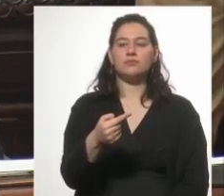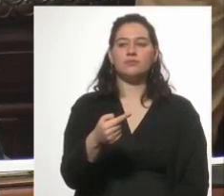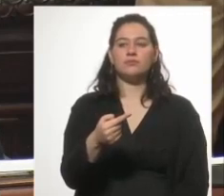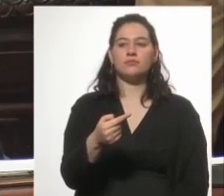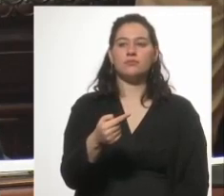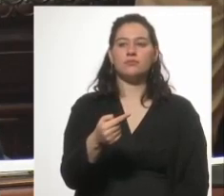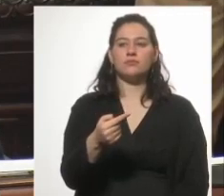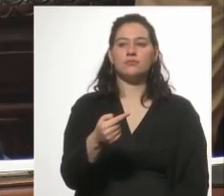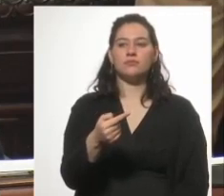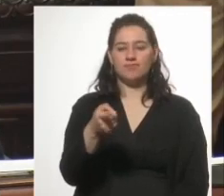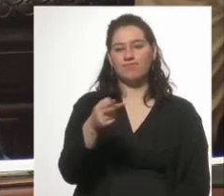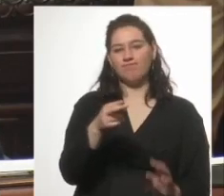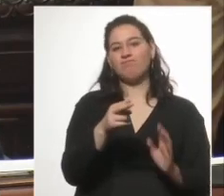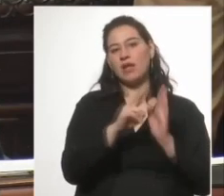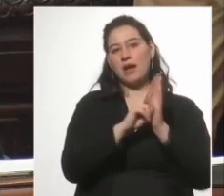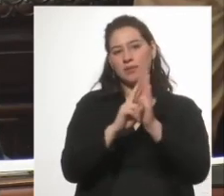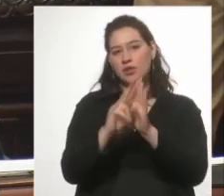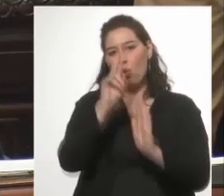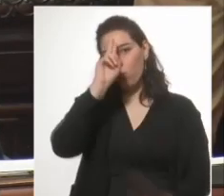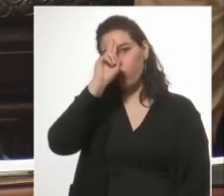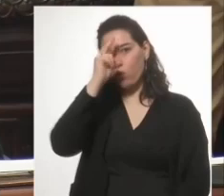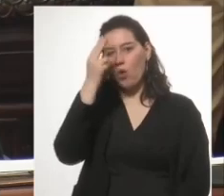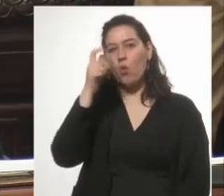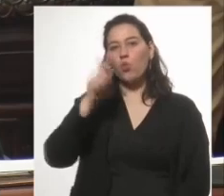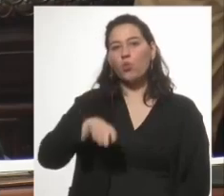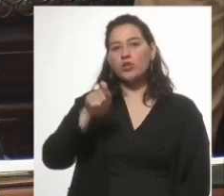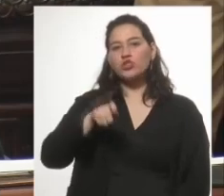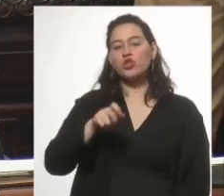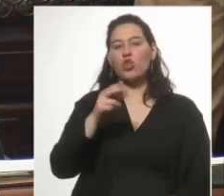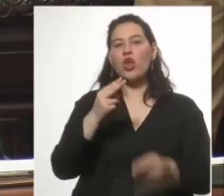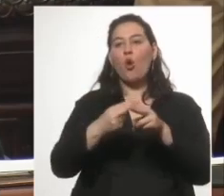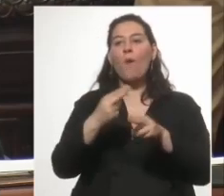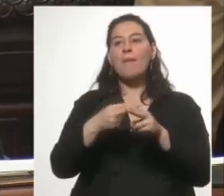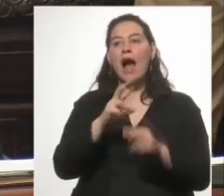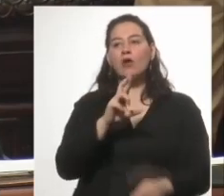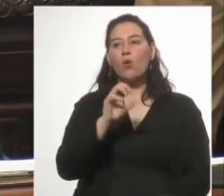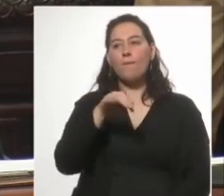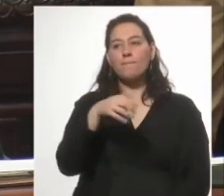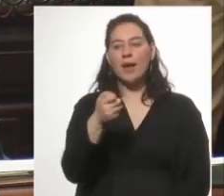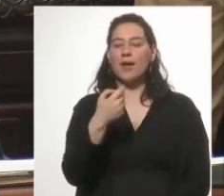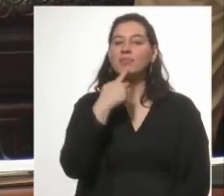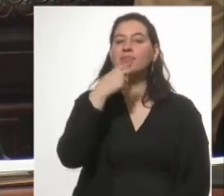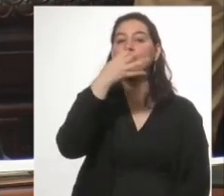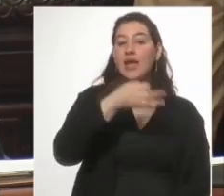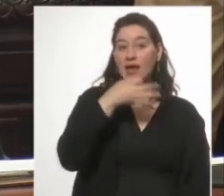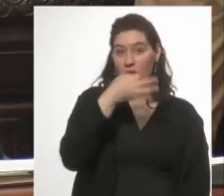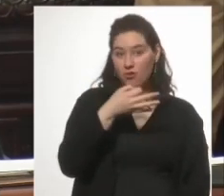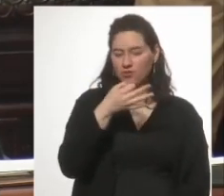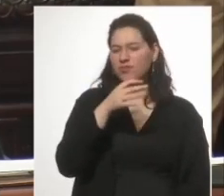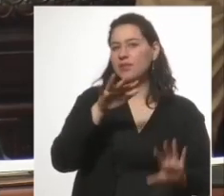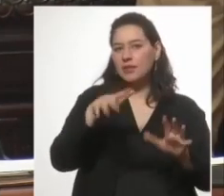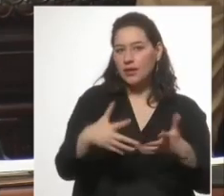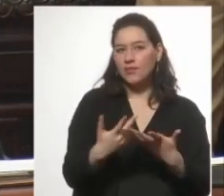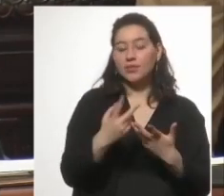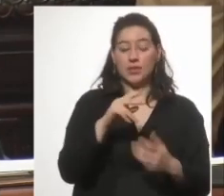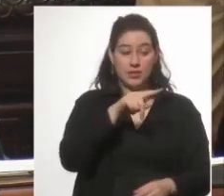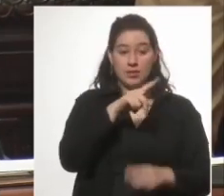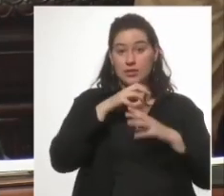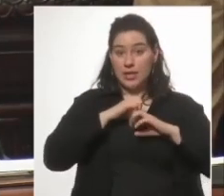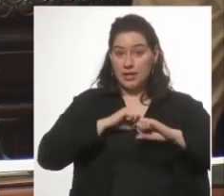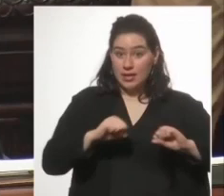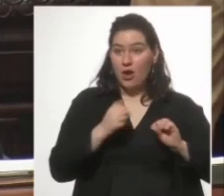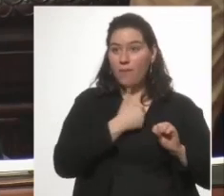él representó al Estado uruguayo en los llamados juicios de Roma, y declaró que el entonces secretario de